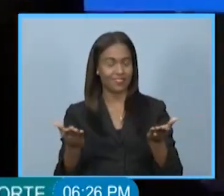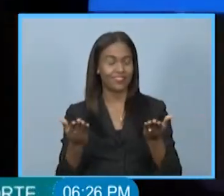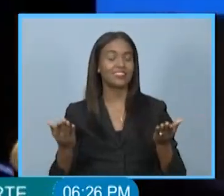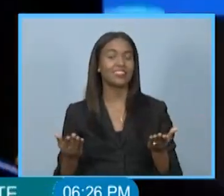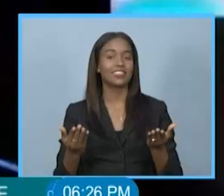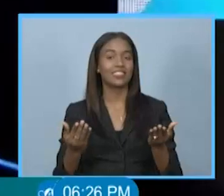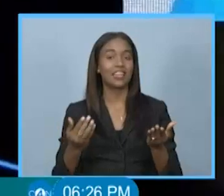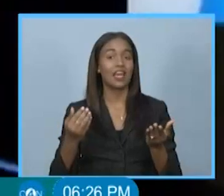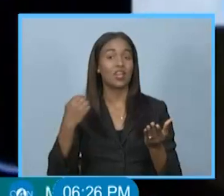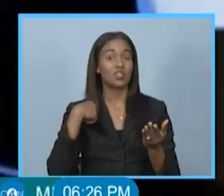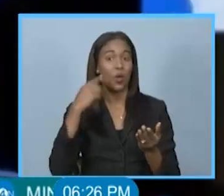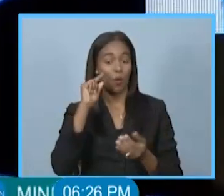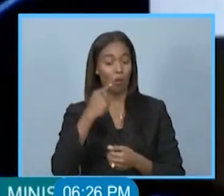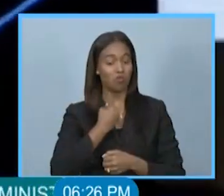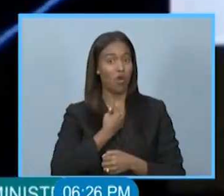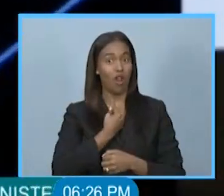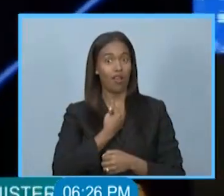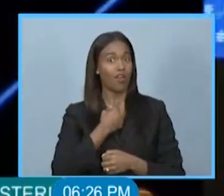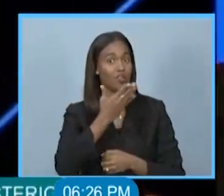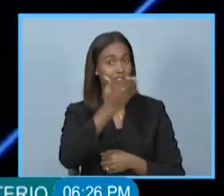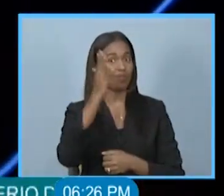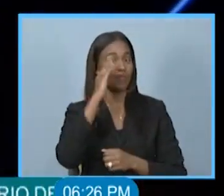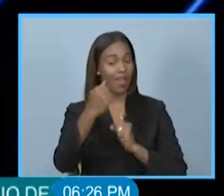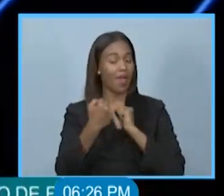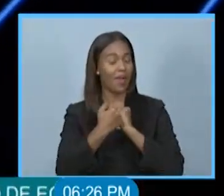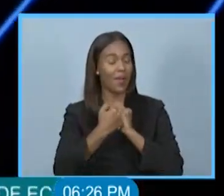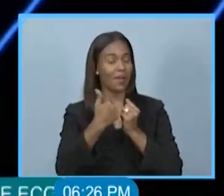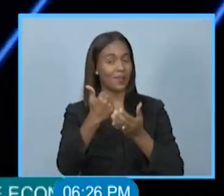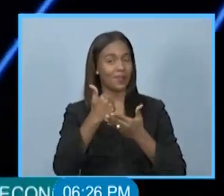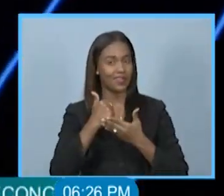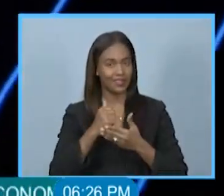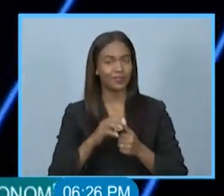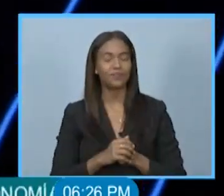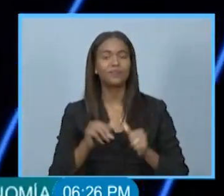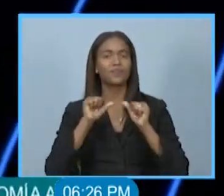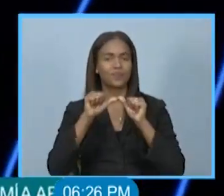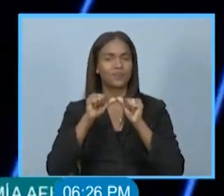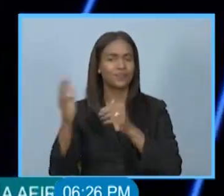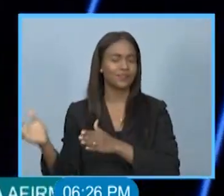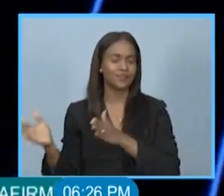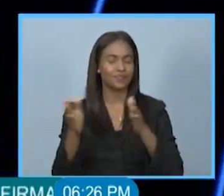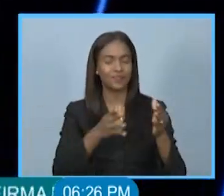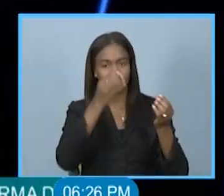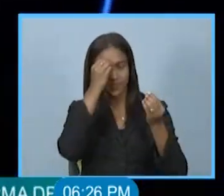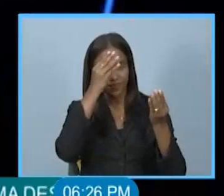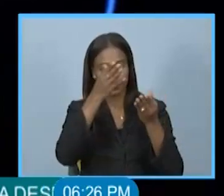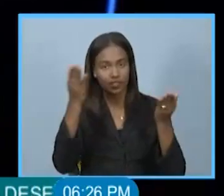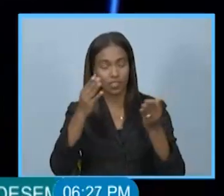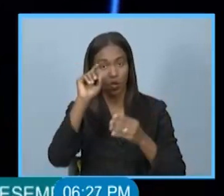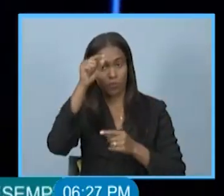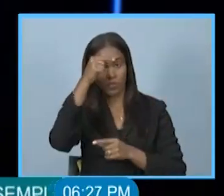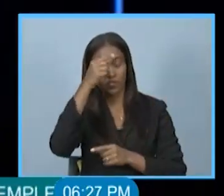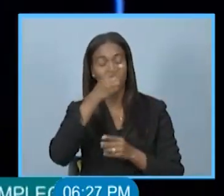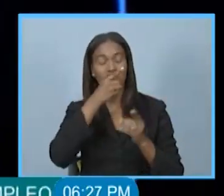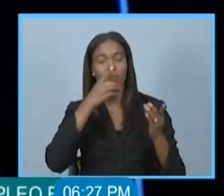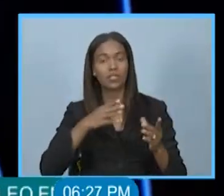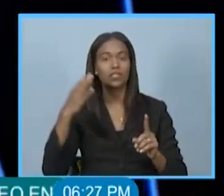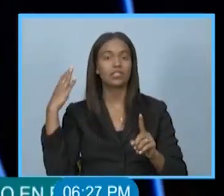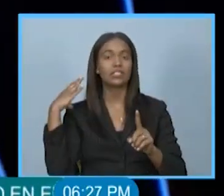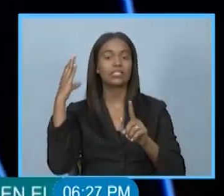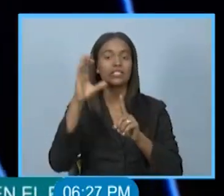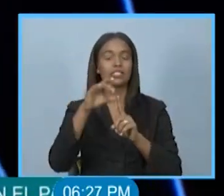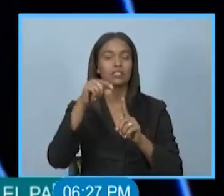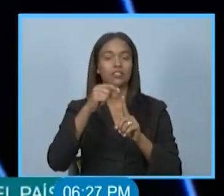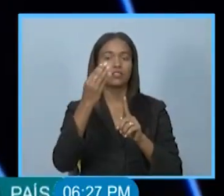noticias que no la voy a hacer sobre ustedes me van a ayudar señoras continuamos con otras importantes noticias del Estado dominicano de cine